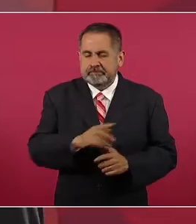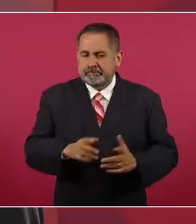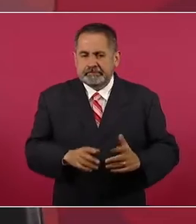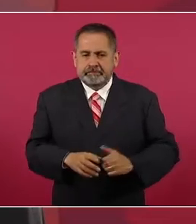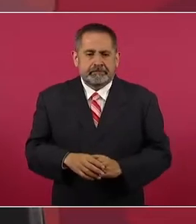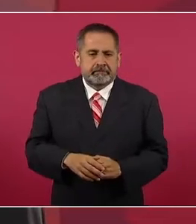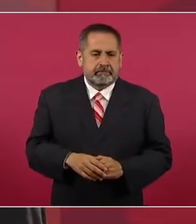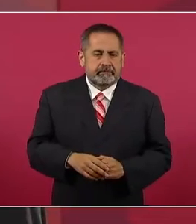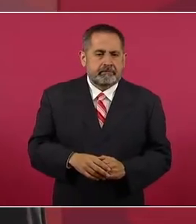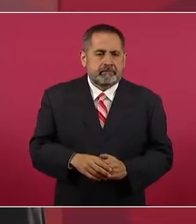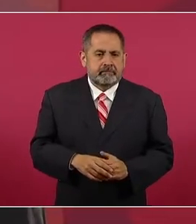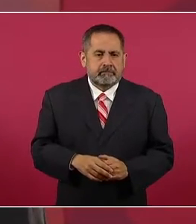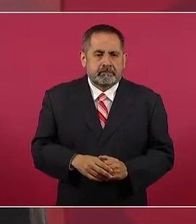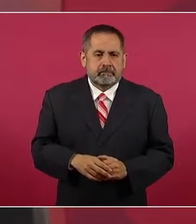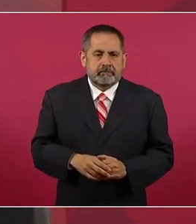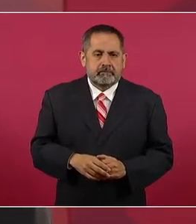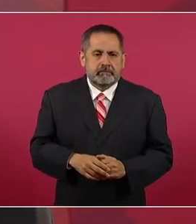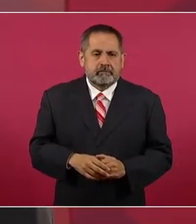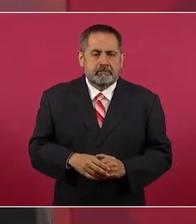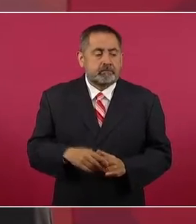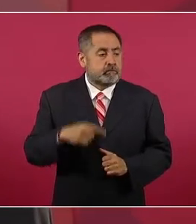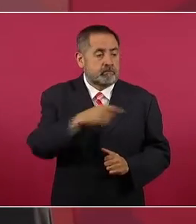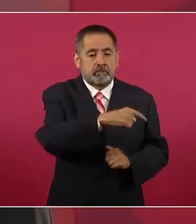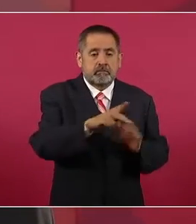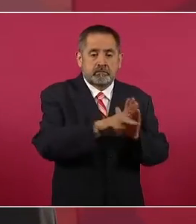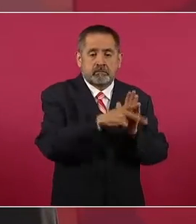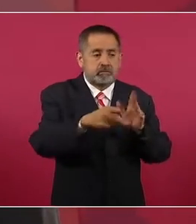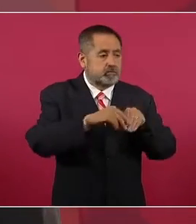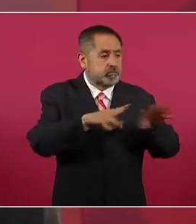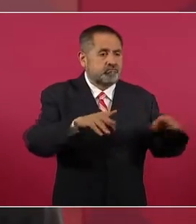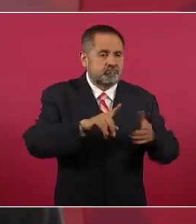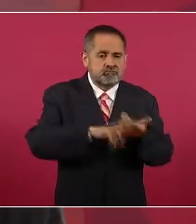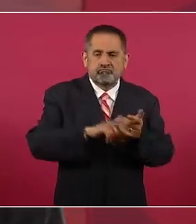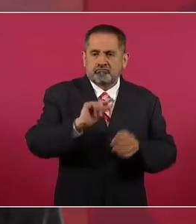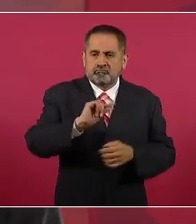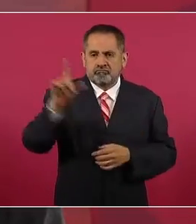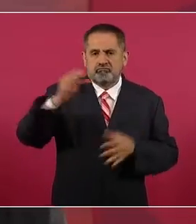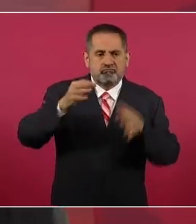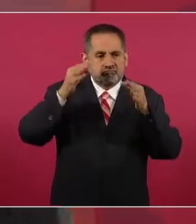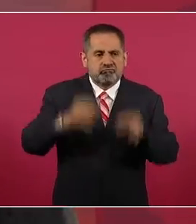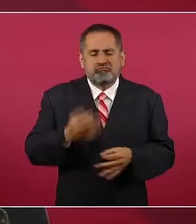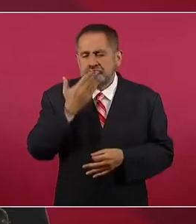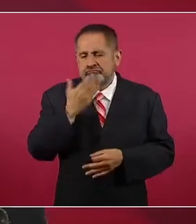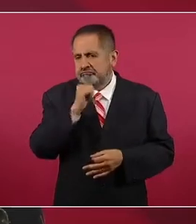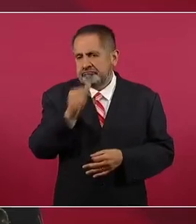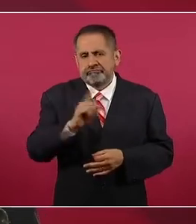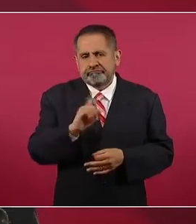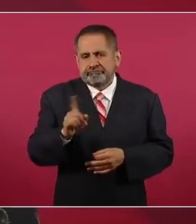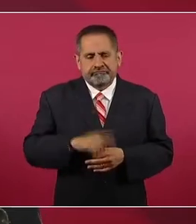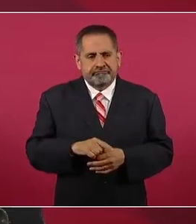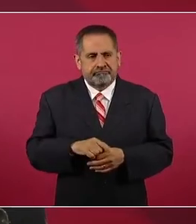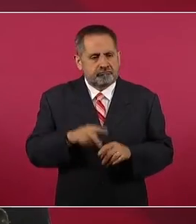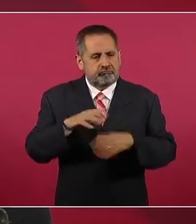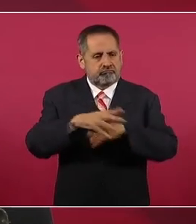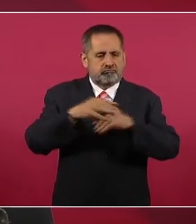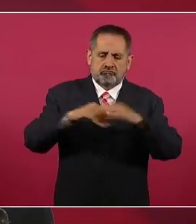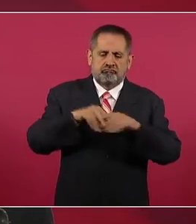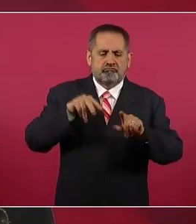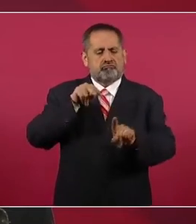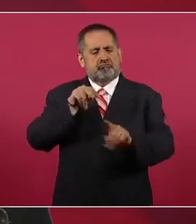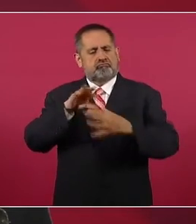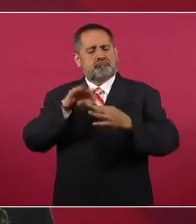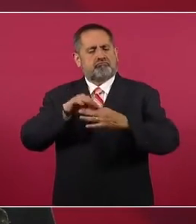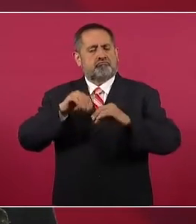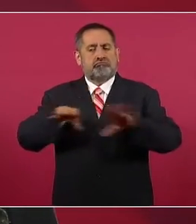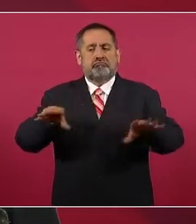No es un periodismo profesional, no es un periodismo objetivo,